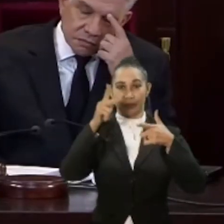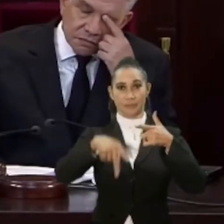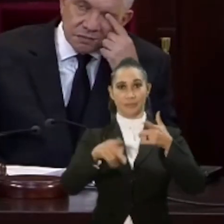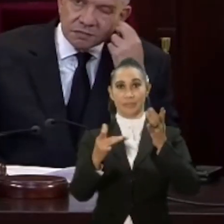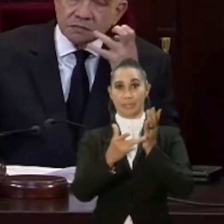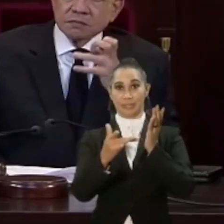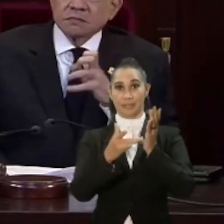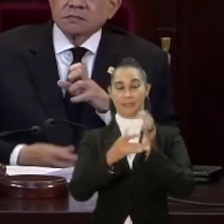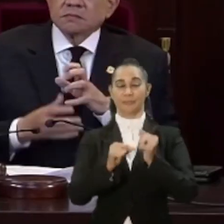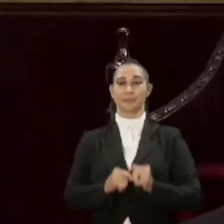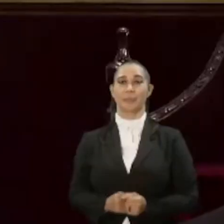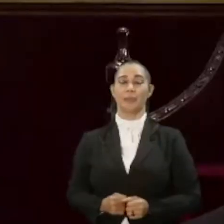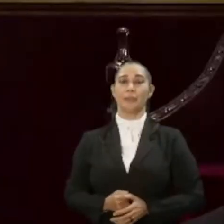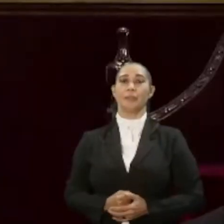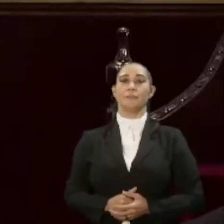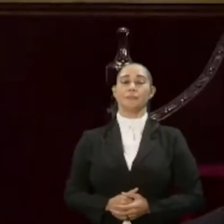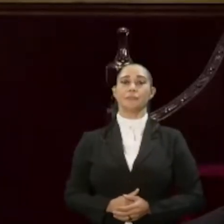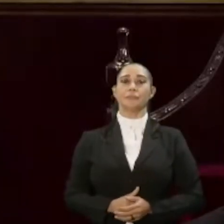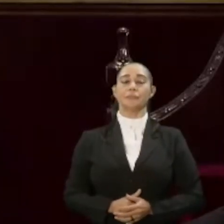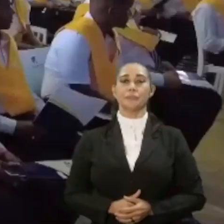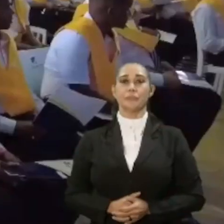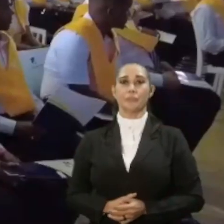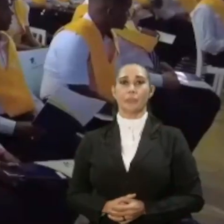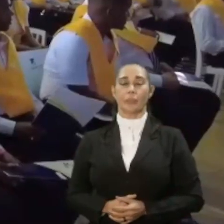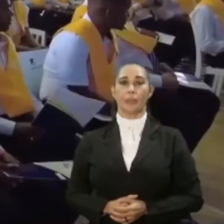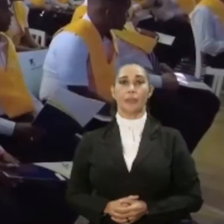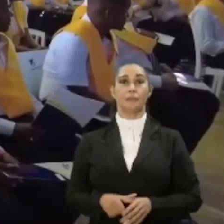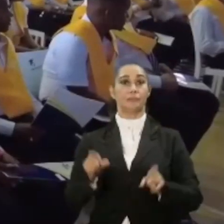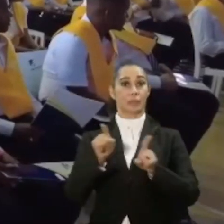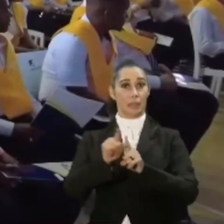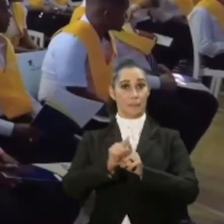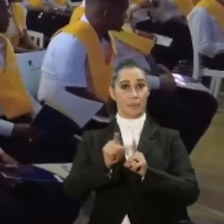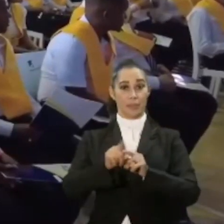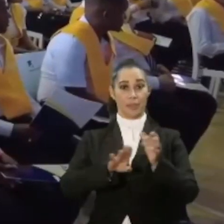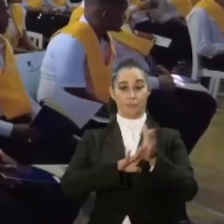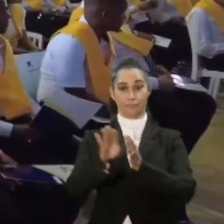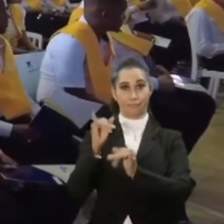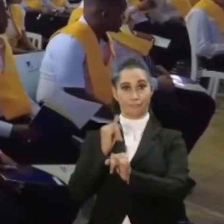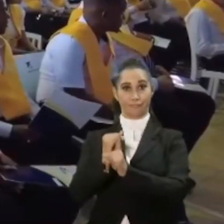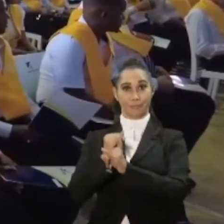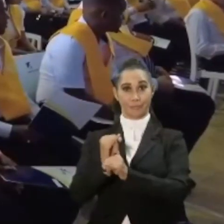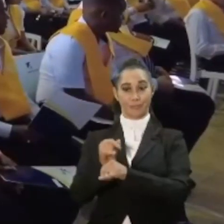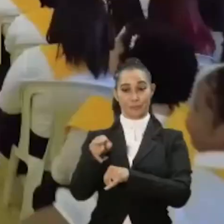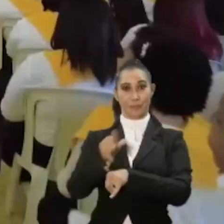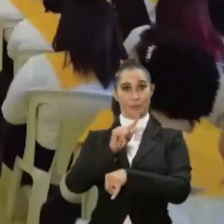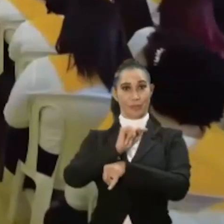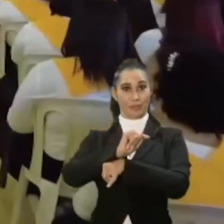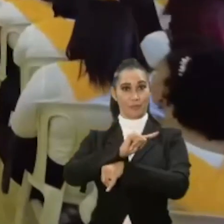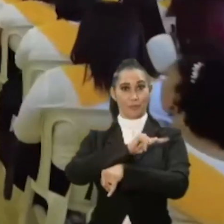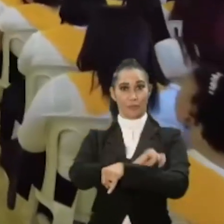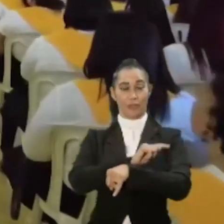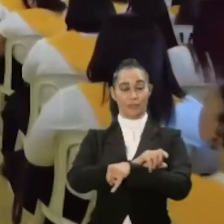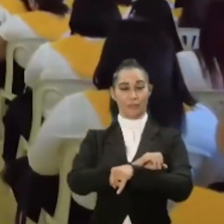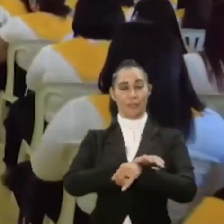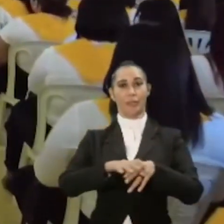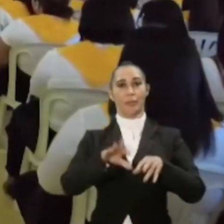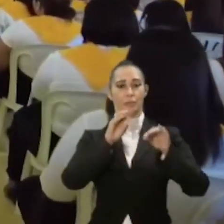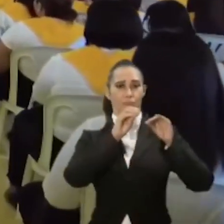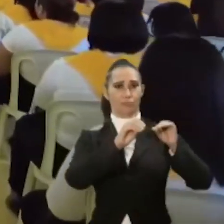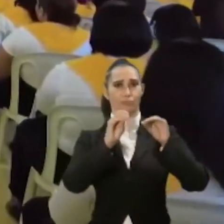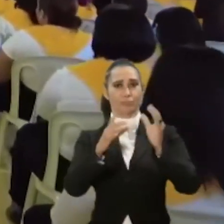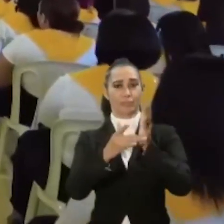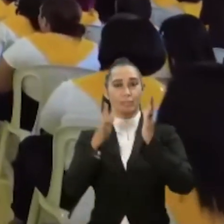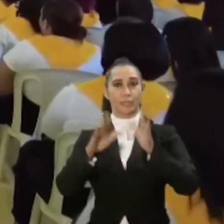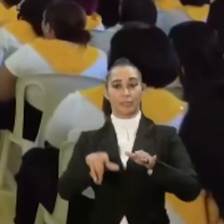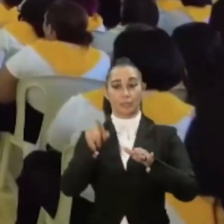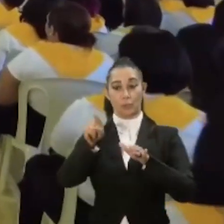metodológica. Además, a través de esta institución, hemos iniciado la formación de técnicos que serán